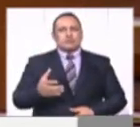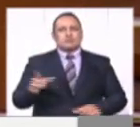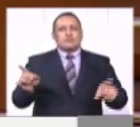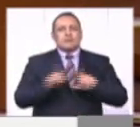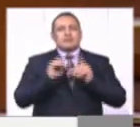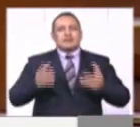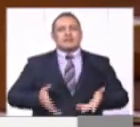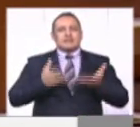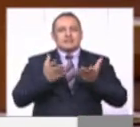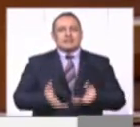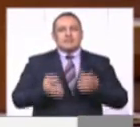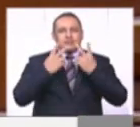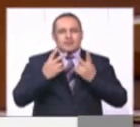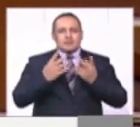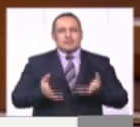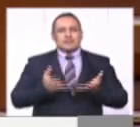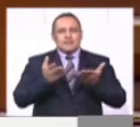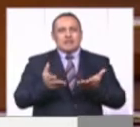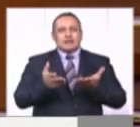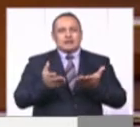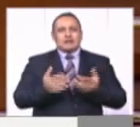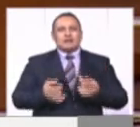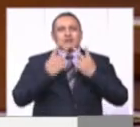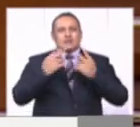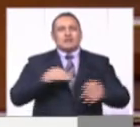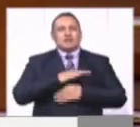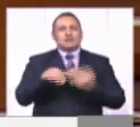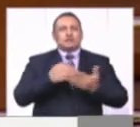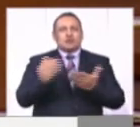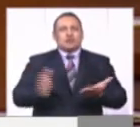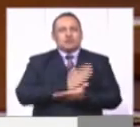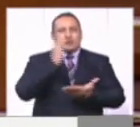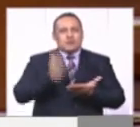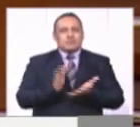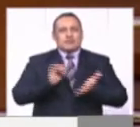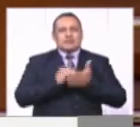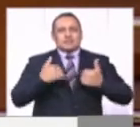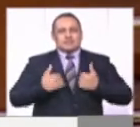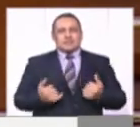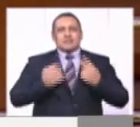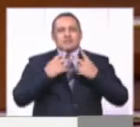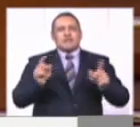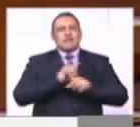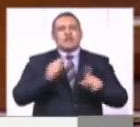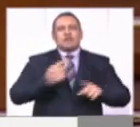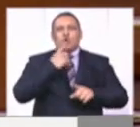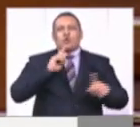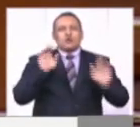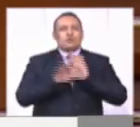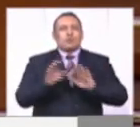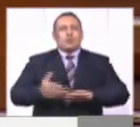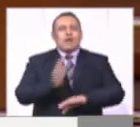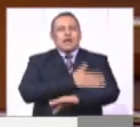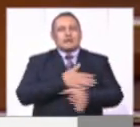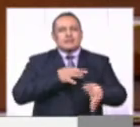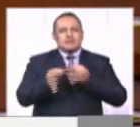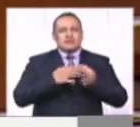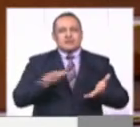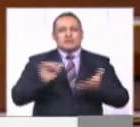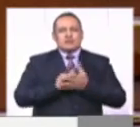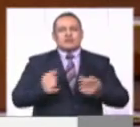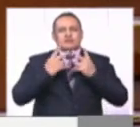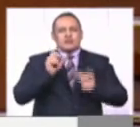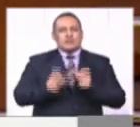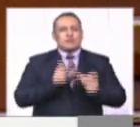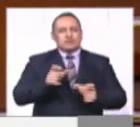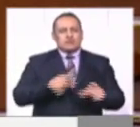generaba y generaron todos los desmanes que vinieron que no fueron como él ha mencionado no que decía la